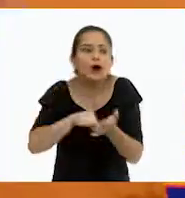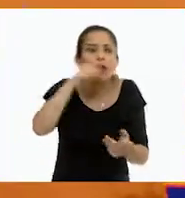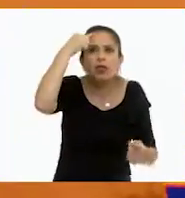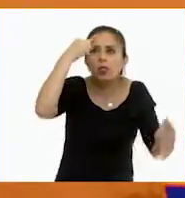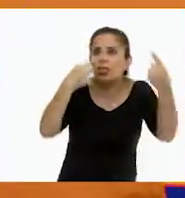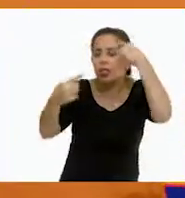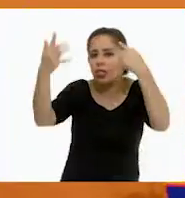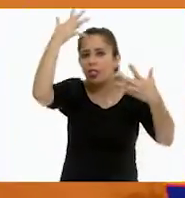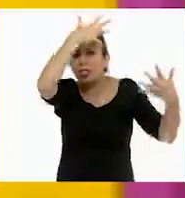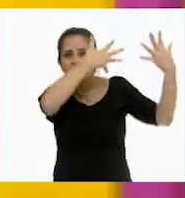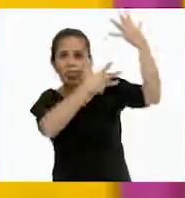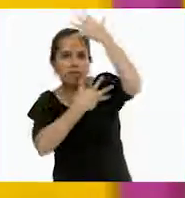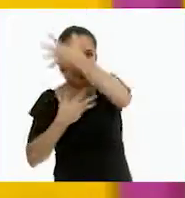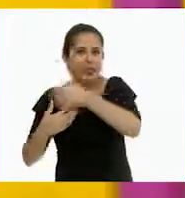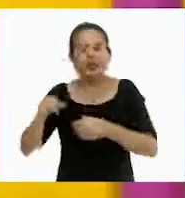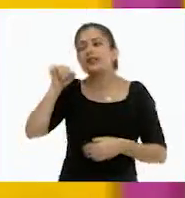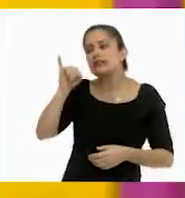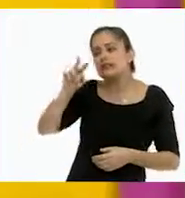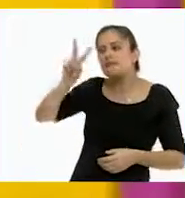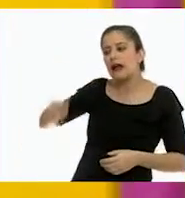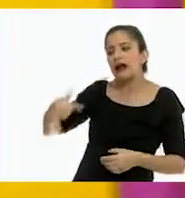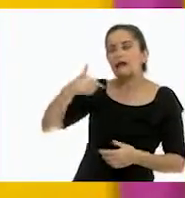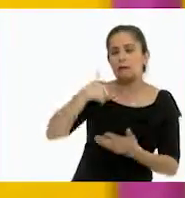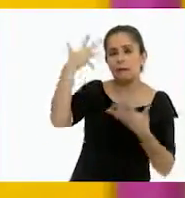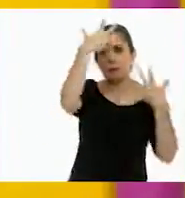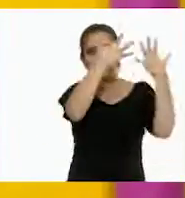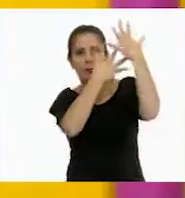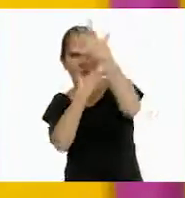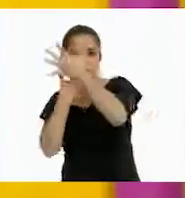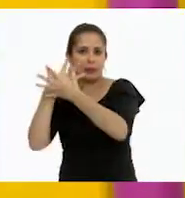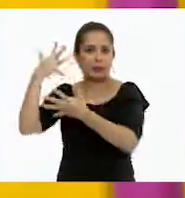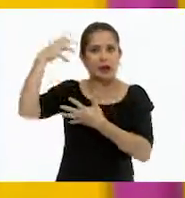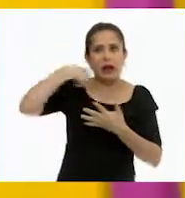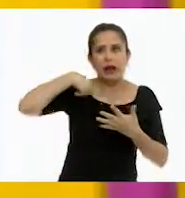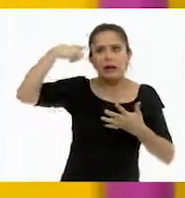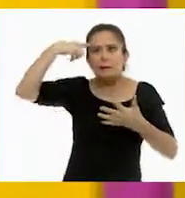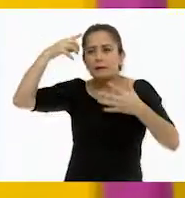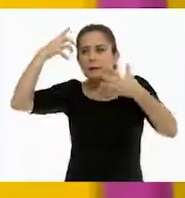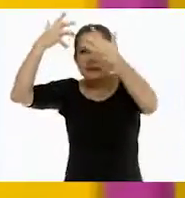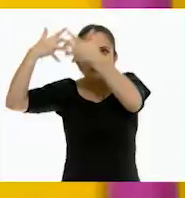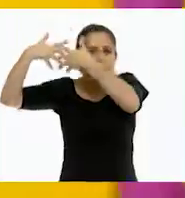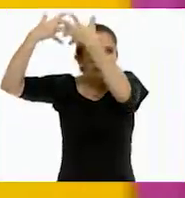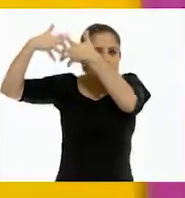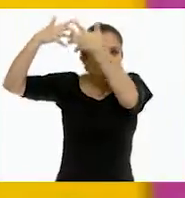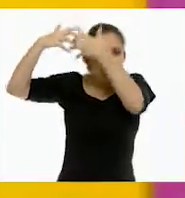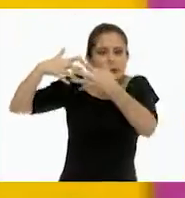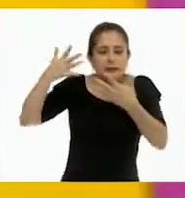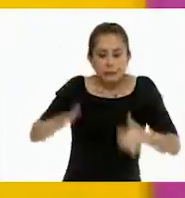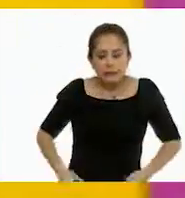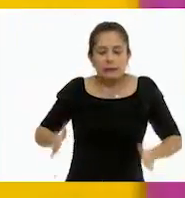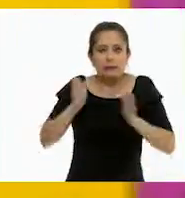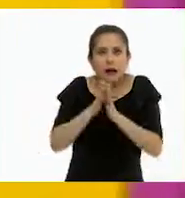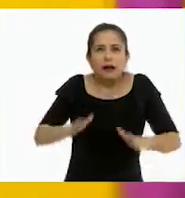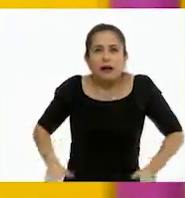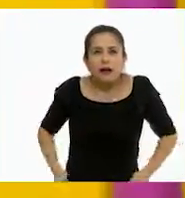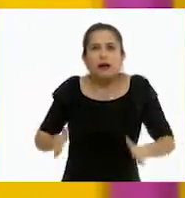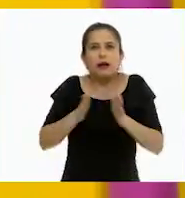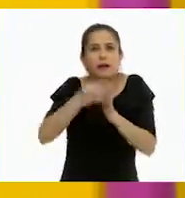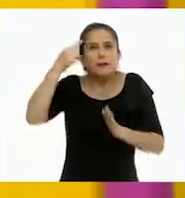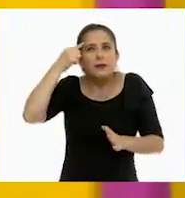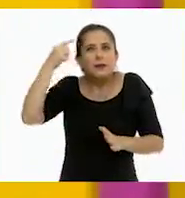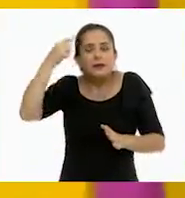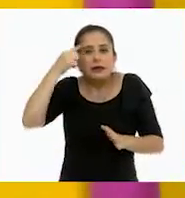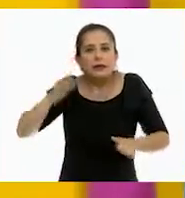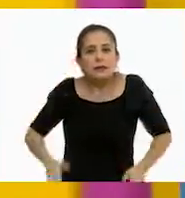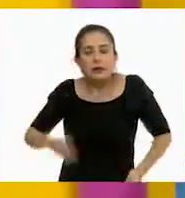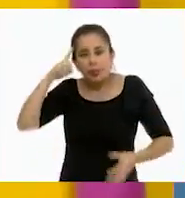Hubo dos veces que hice una pausa muy larga, pero es que estaba tratando de no perder el ritmo y al mismo tiempo pensar en un lugar. Eso es